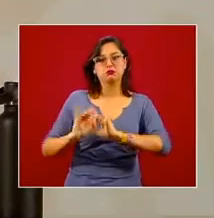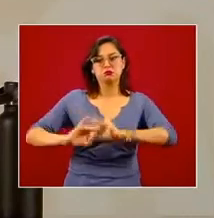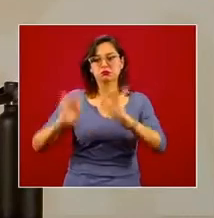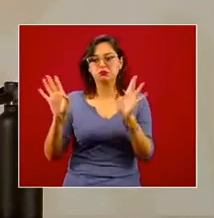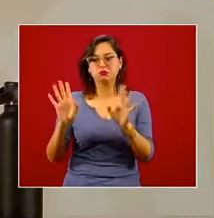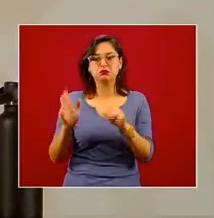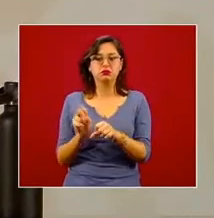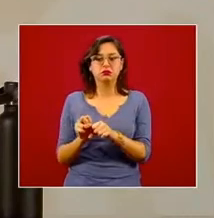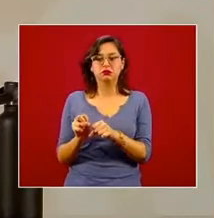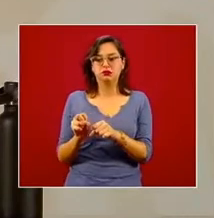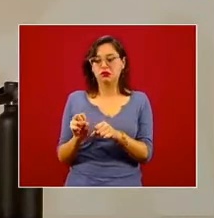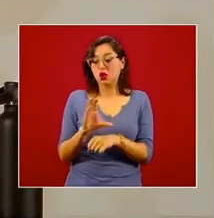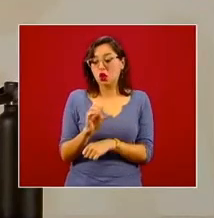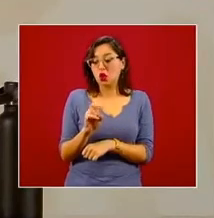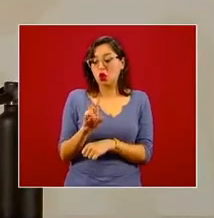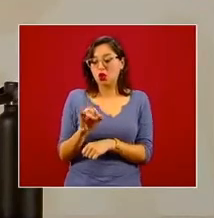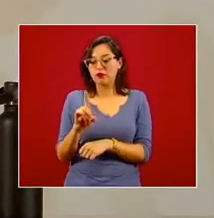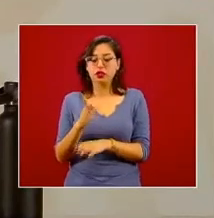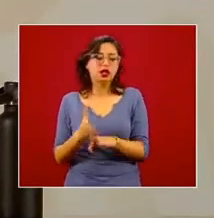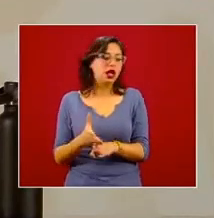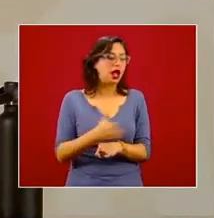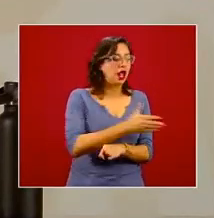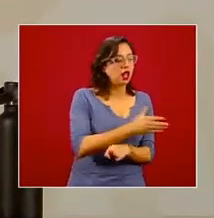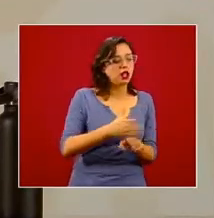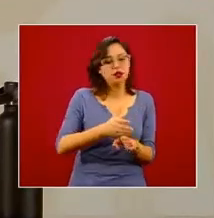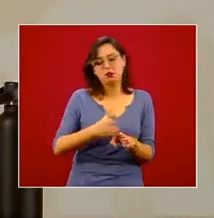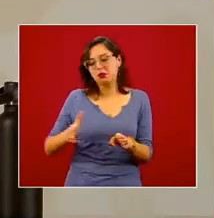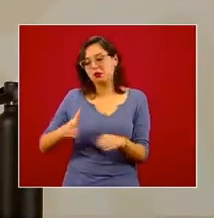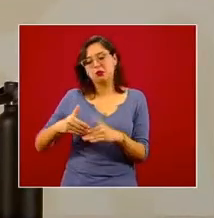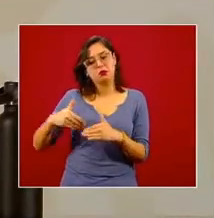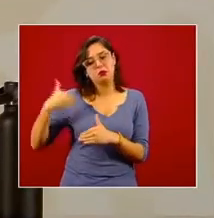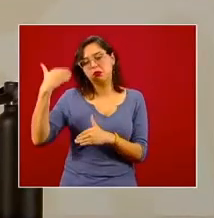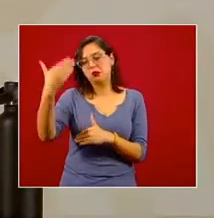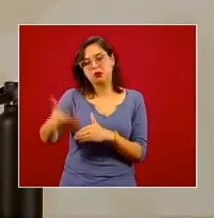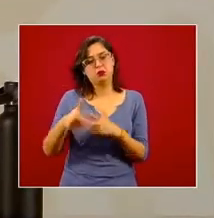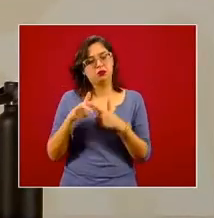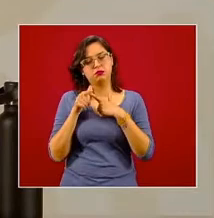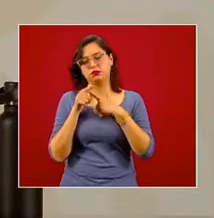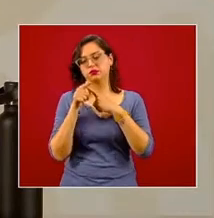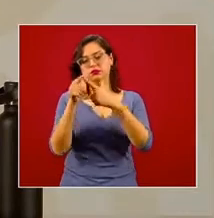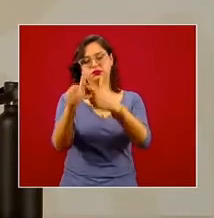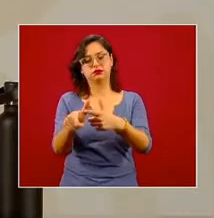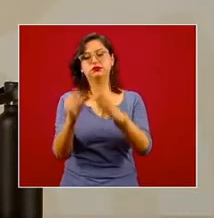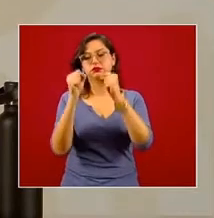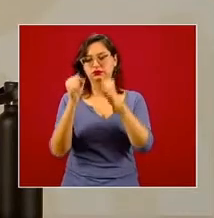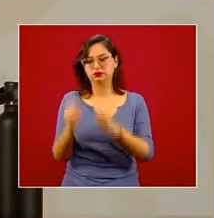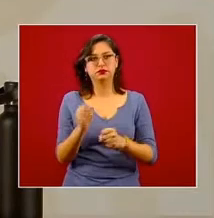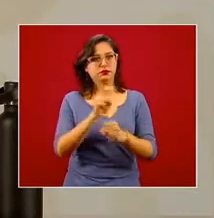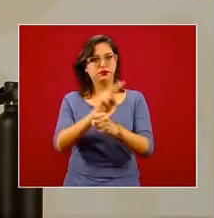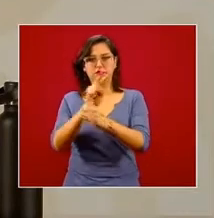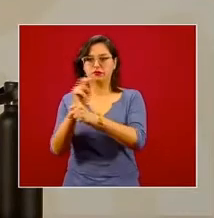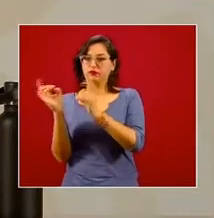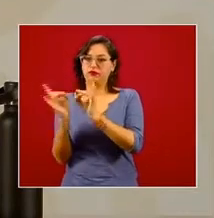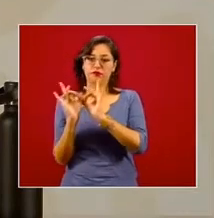antes de know COVID, of durante that are COVID stranded y desde luego for es any un proceso reason. que continuará This después de happened COVID. Ante cualquier before circunstancia, a COVID veces and una during COVID,